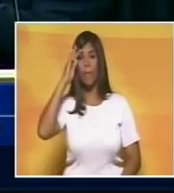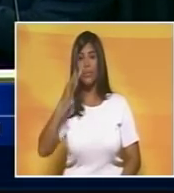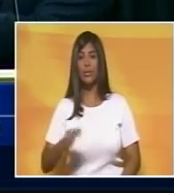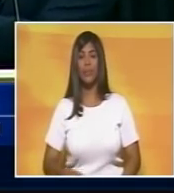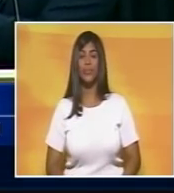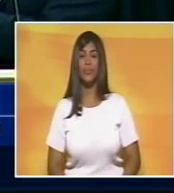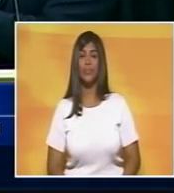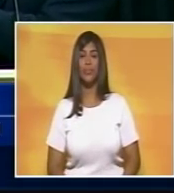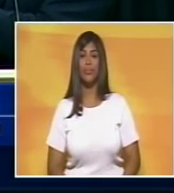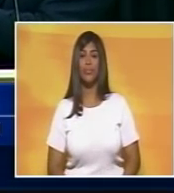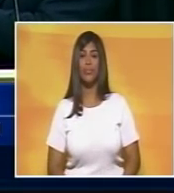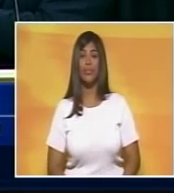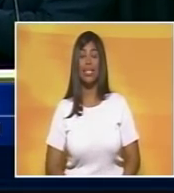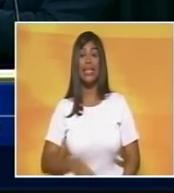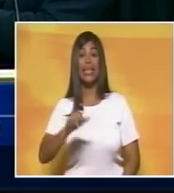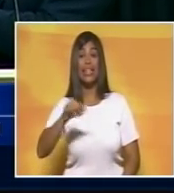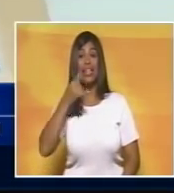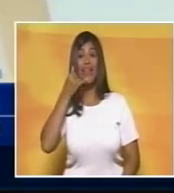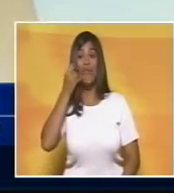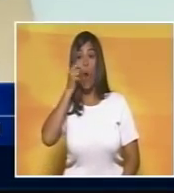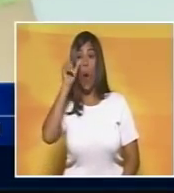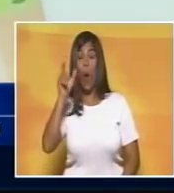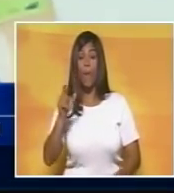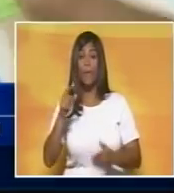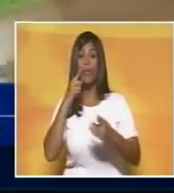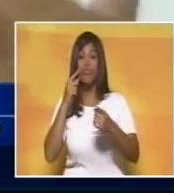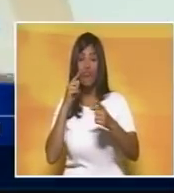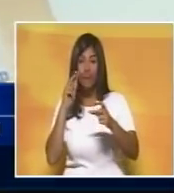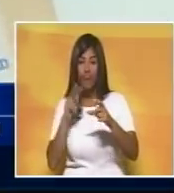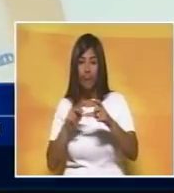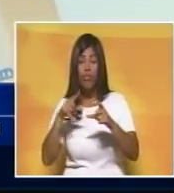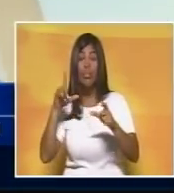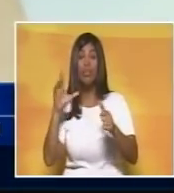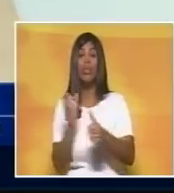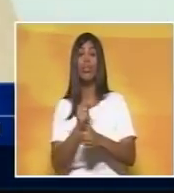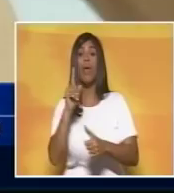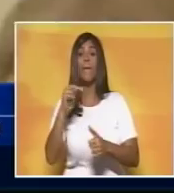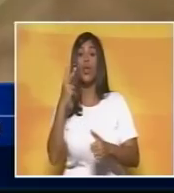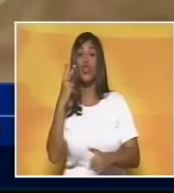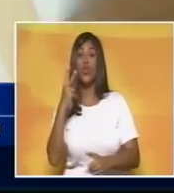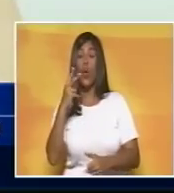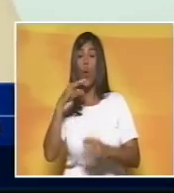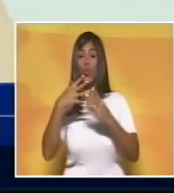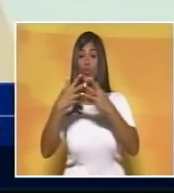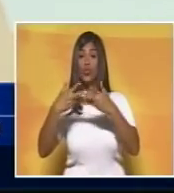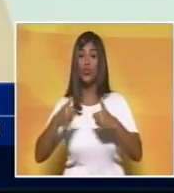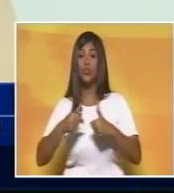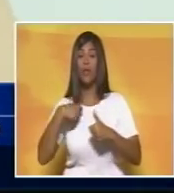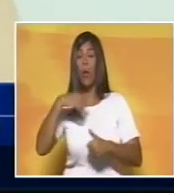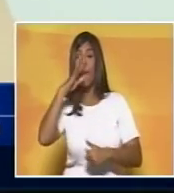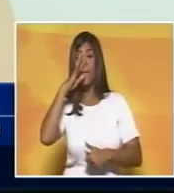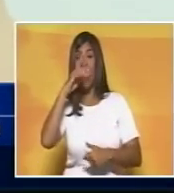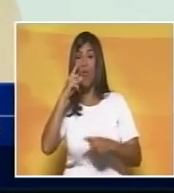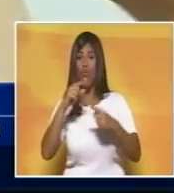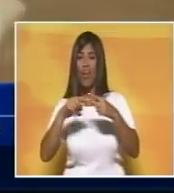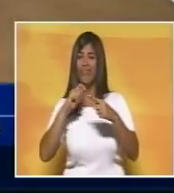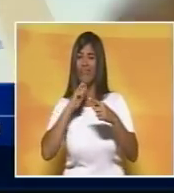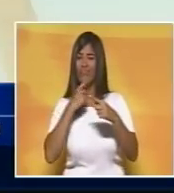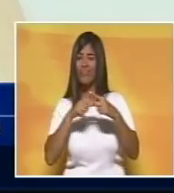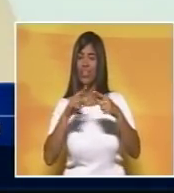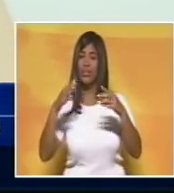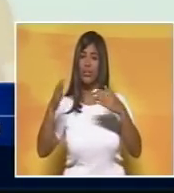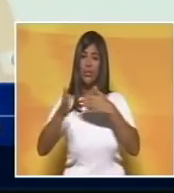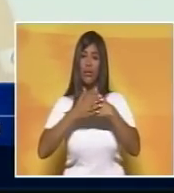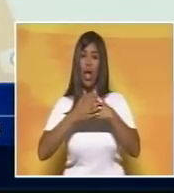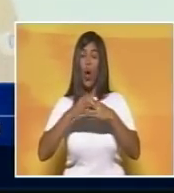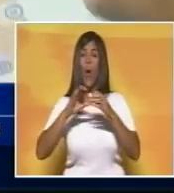militares. Y en el teléfono de Marrero encontramos también 2 números de cuenta. Una cuenta resultó estar cerrada hace mucho tiempo, la